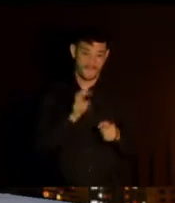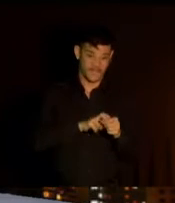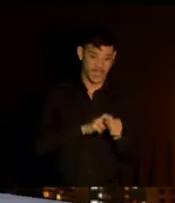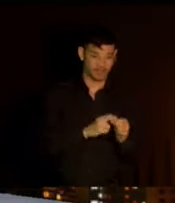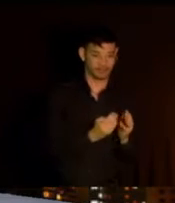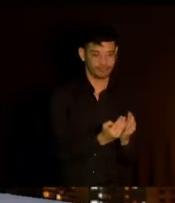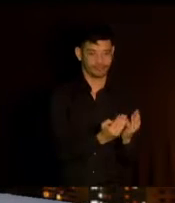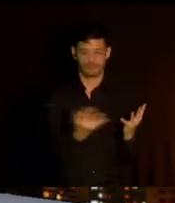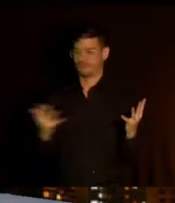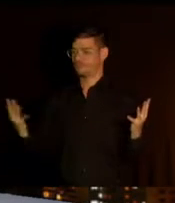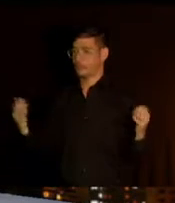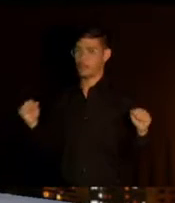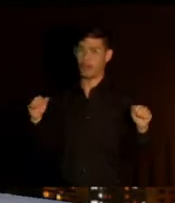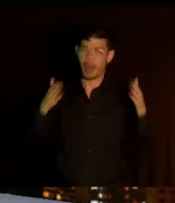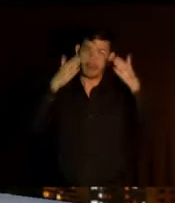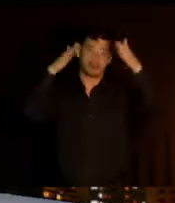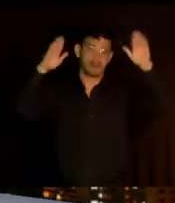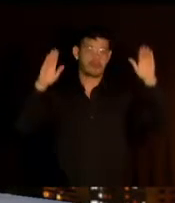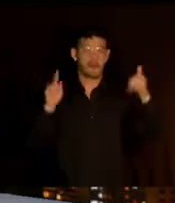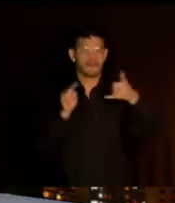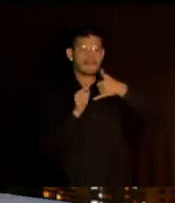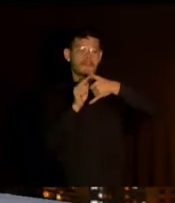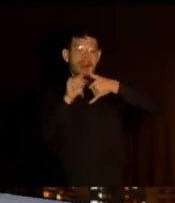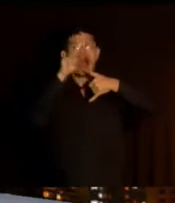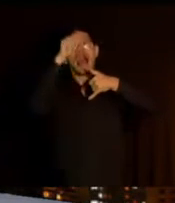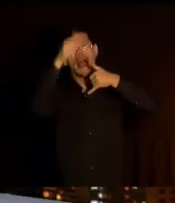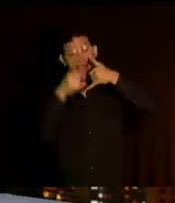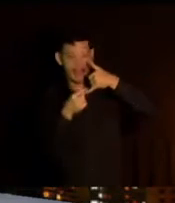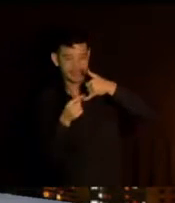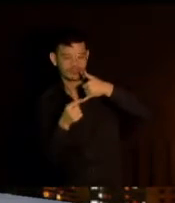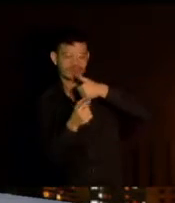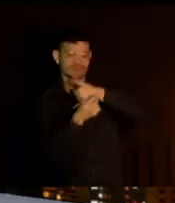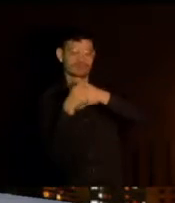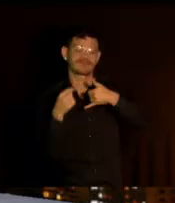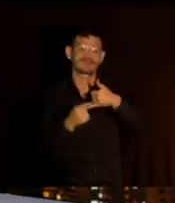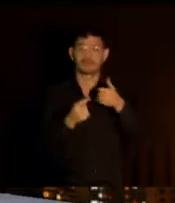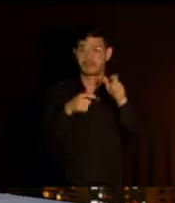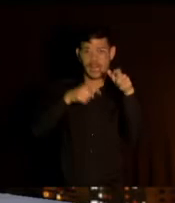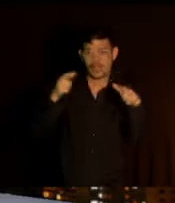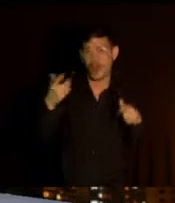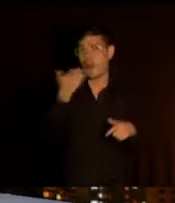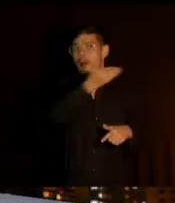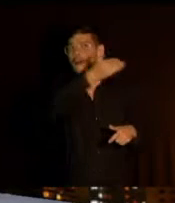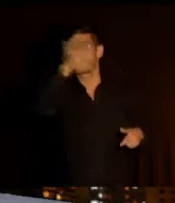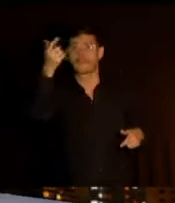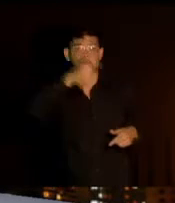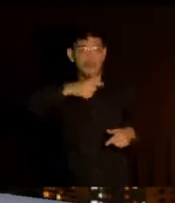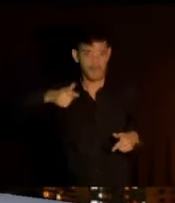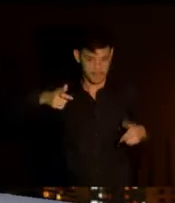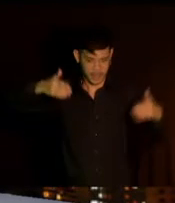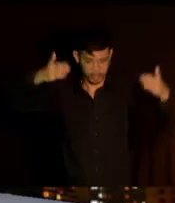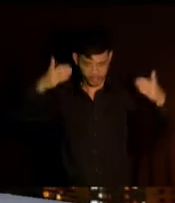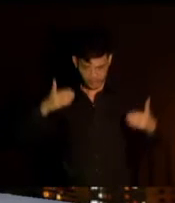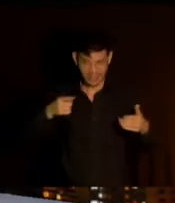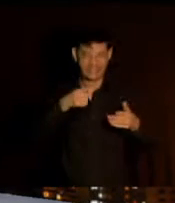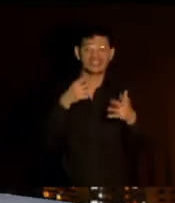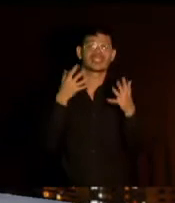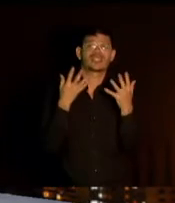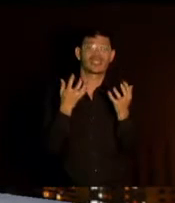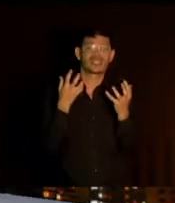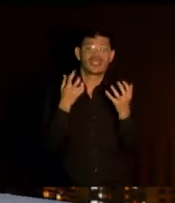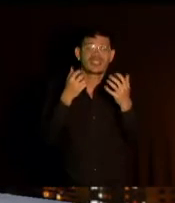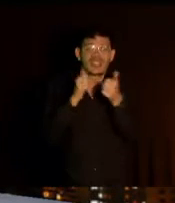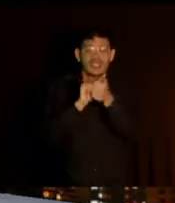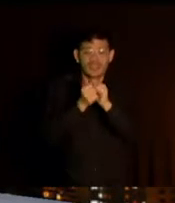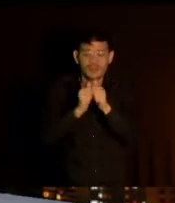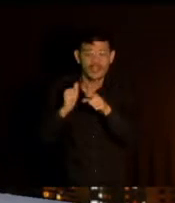esas regiones en donde no se ha llegado. En todas las poblaciones tenemos personas en condición de discapacidad que buscan la manera de practicar un deporte y